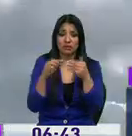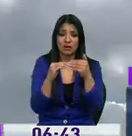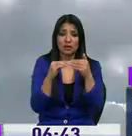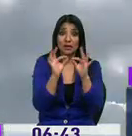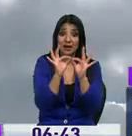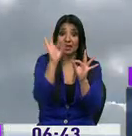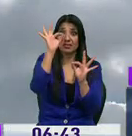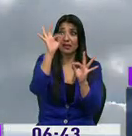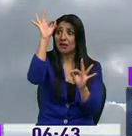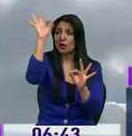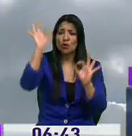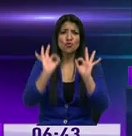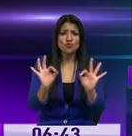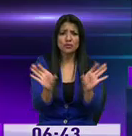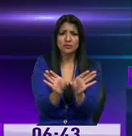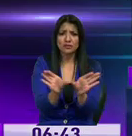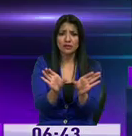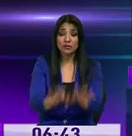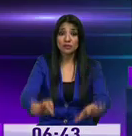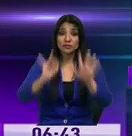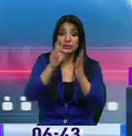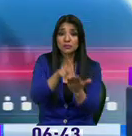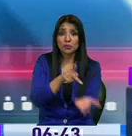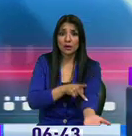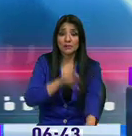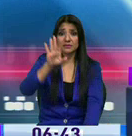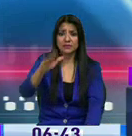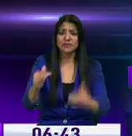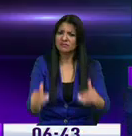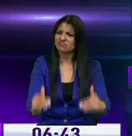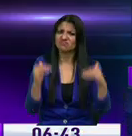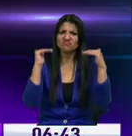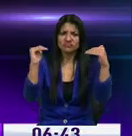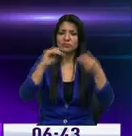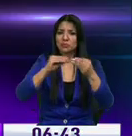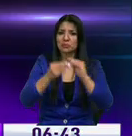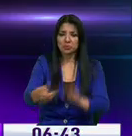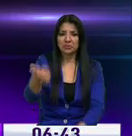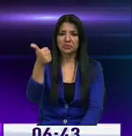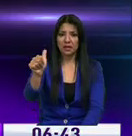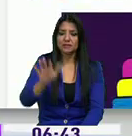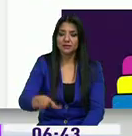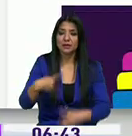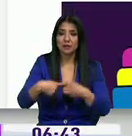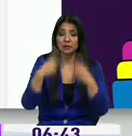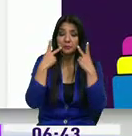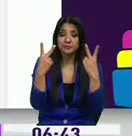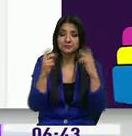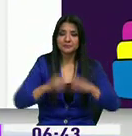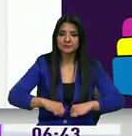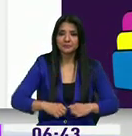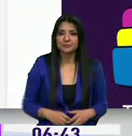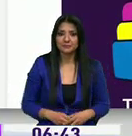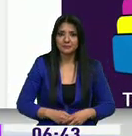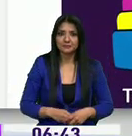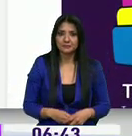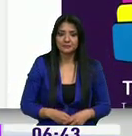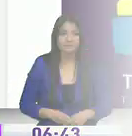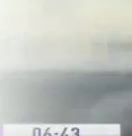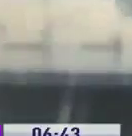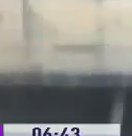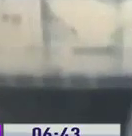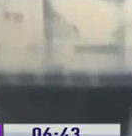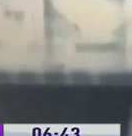ha certificado que siete de los programas de tvc se encuentran en el top 10 de los más vistos en quito informó javier rosero